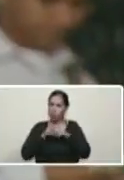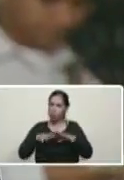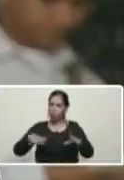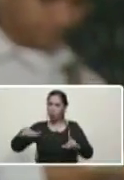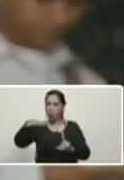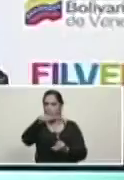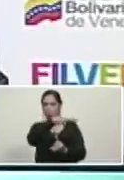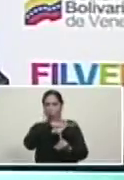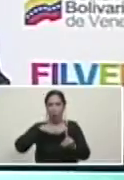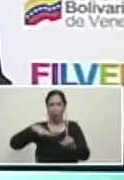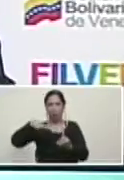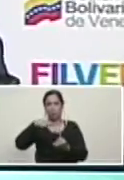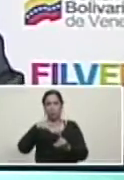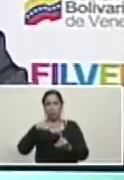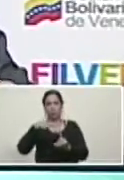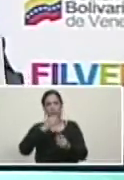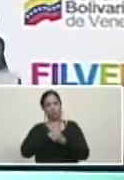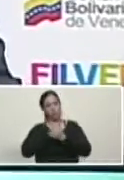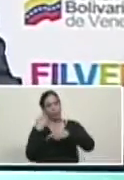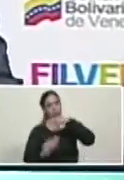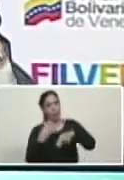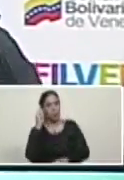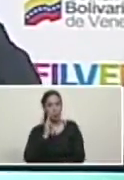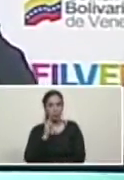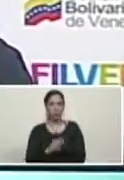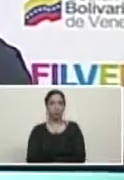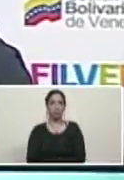de nuestra amada revolución bolivariana.